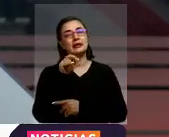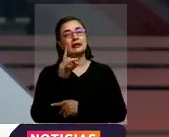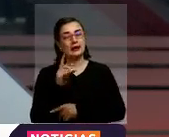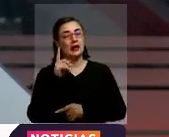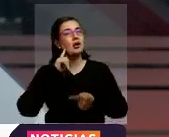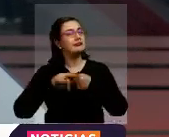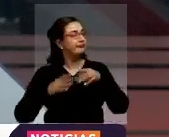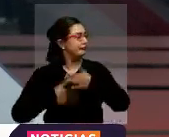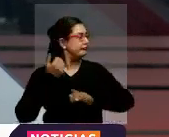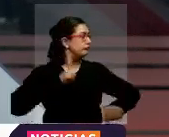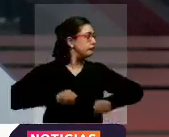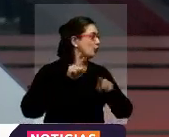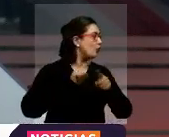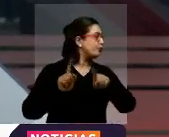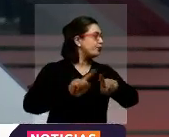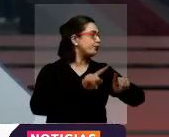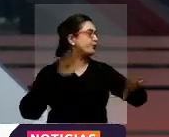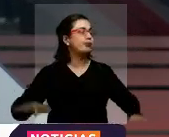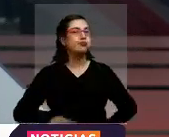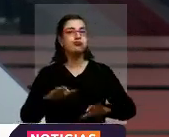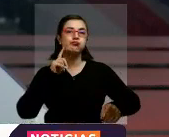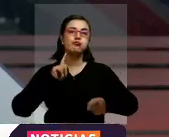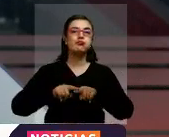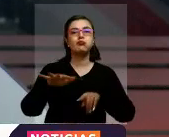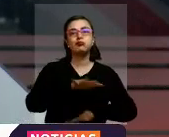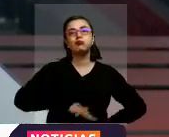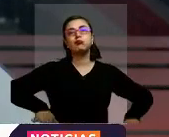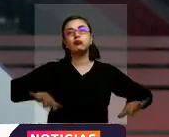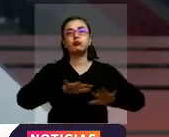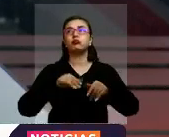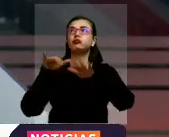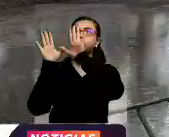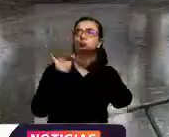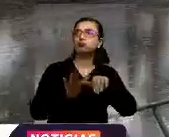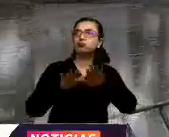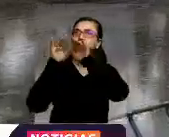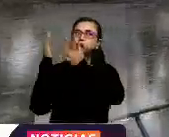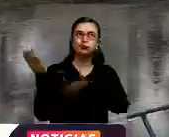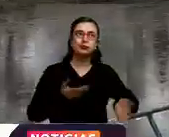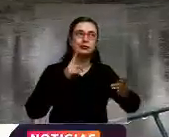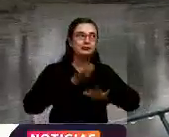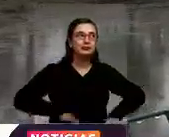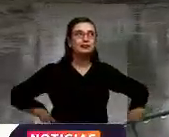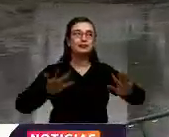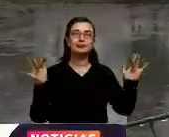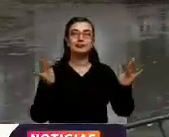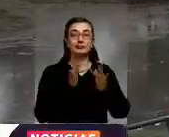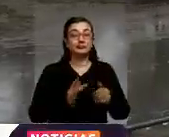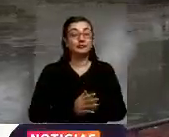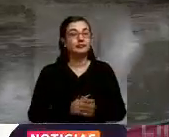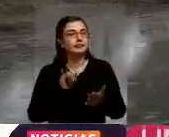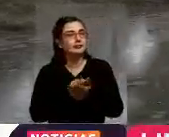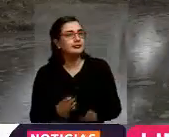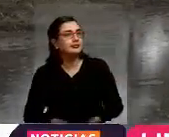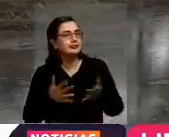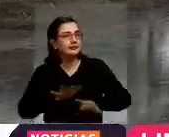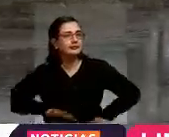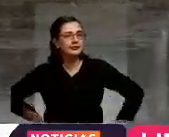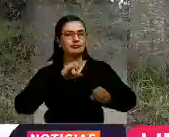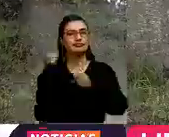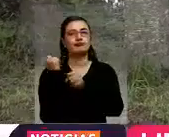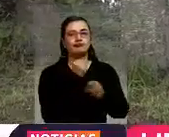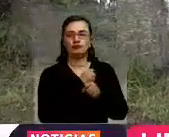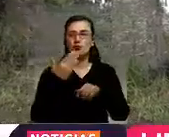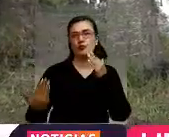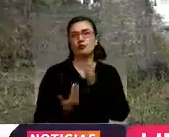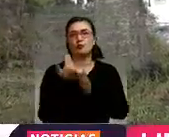a actividades como la observación del paso de aves migratorias. Con la entrega de estas obras se impulsa la